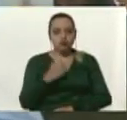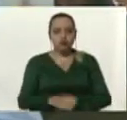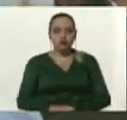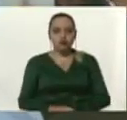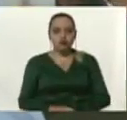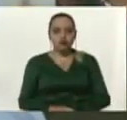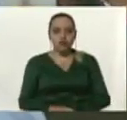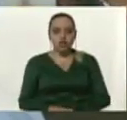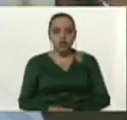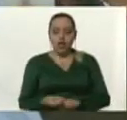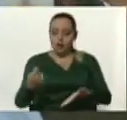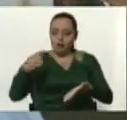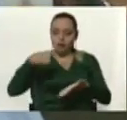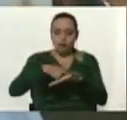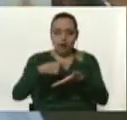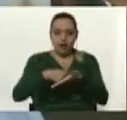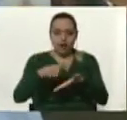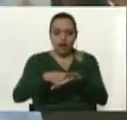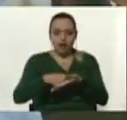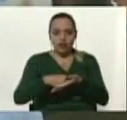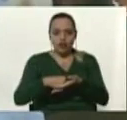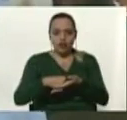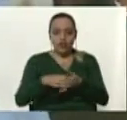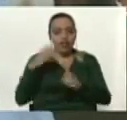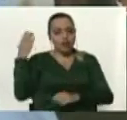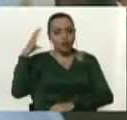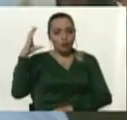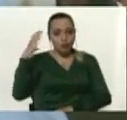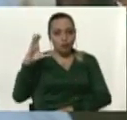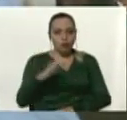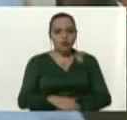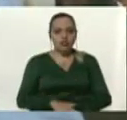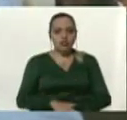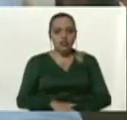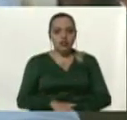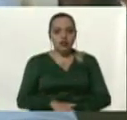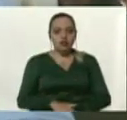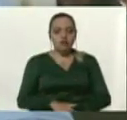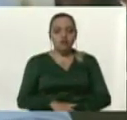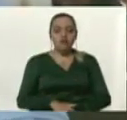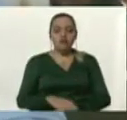financiados con dólares desde Colombia por la oligarquía colombiana